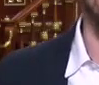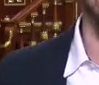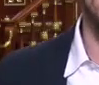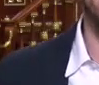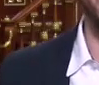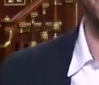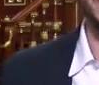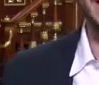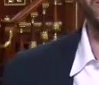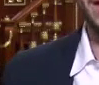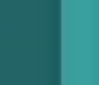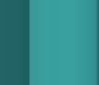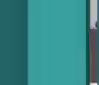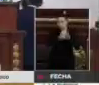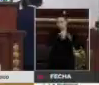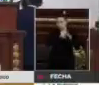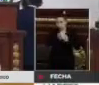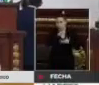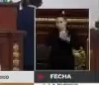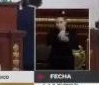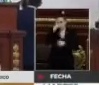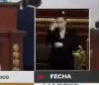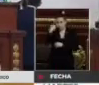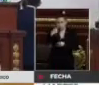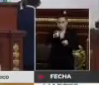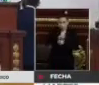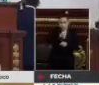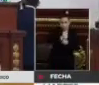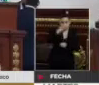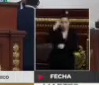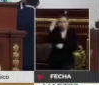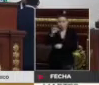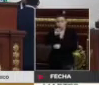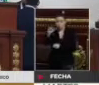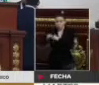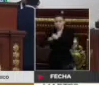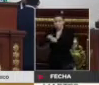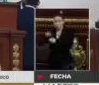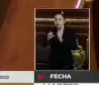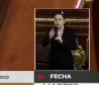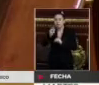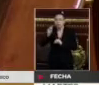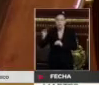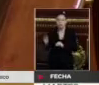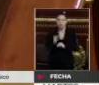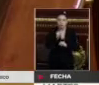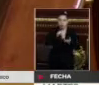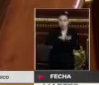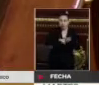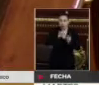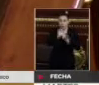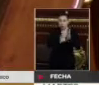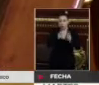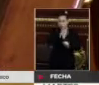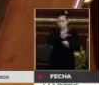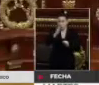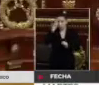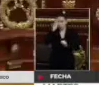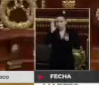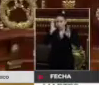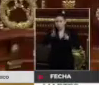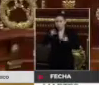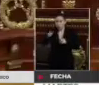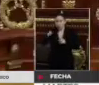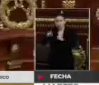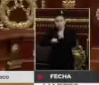una reforma al Código Penal local para elevar las sanciones y penas por maltrato animal. El legislador dijo durante la presentación de su